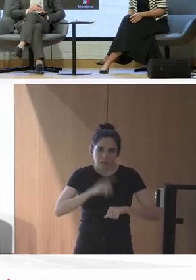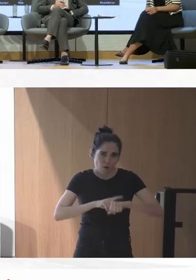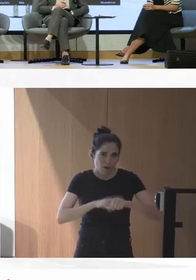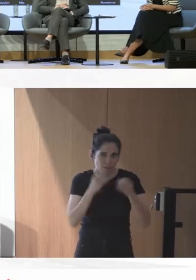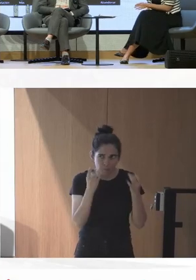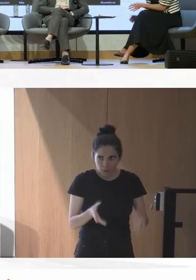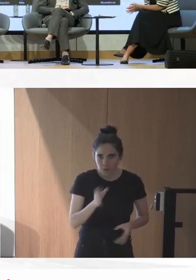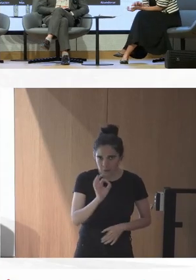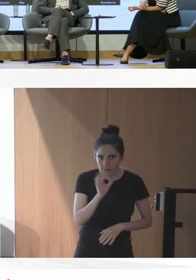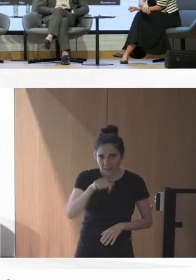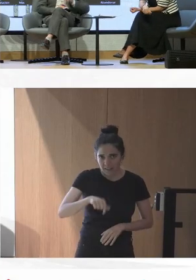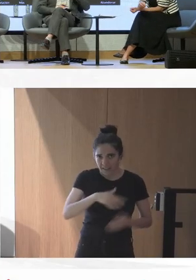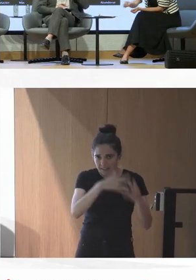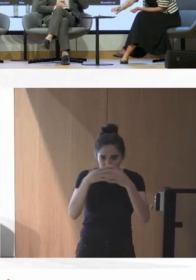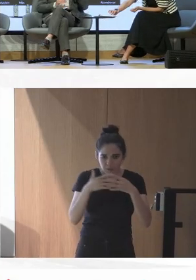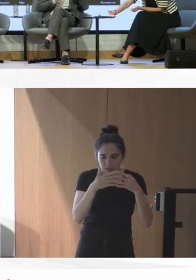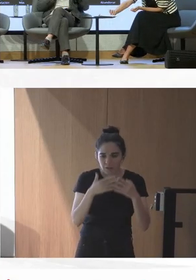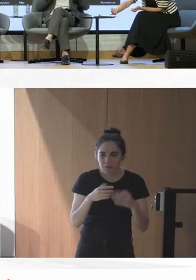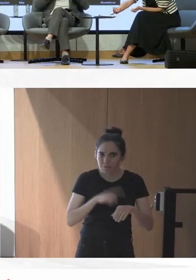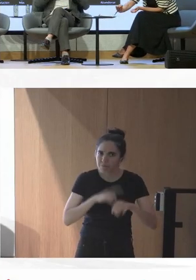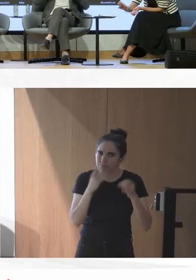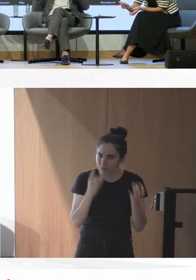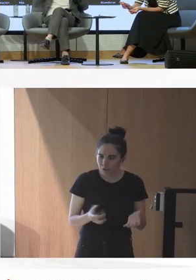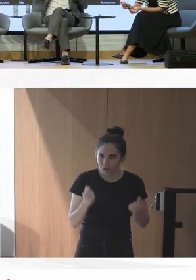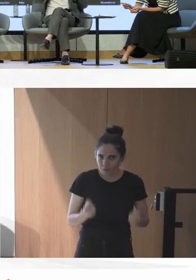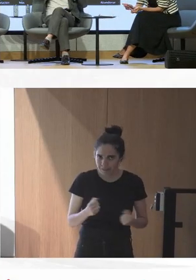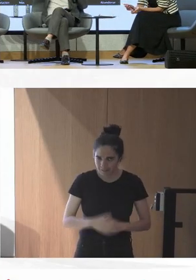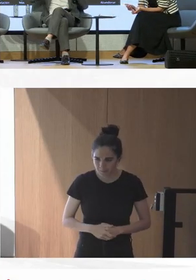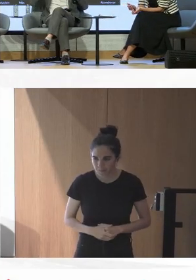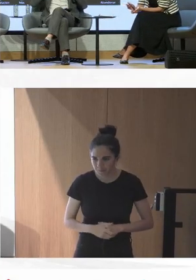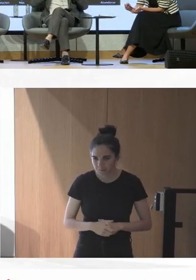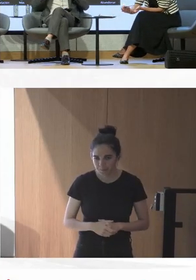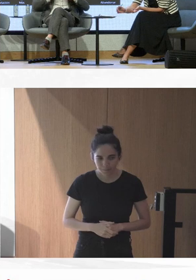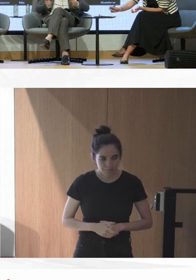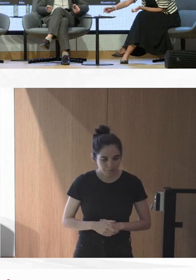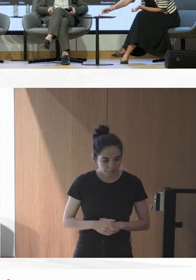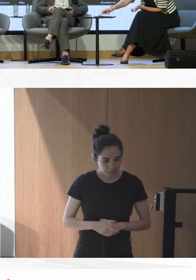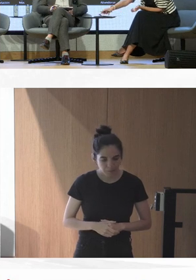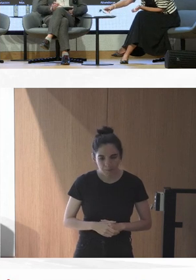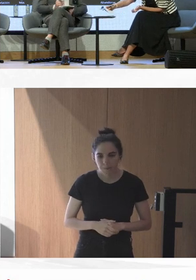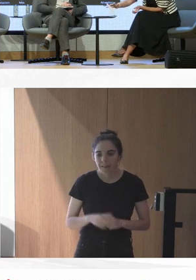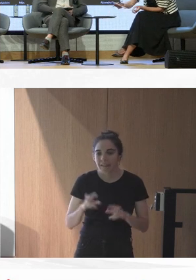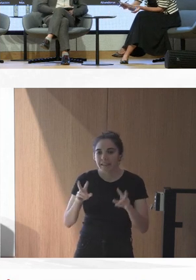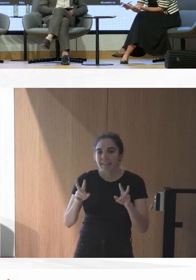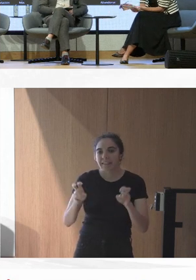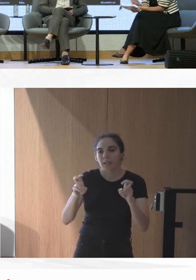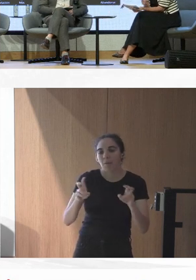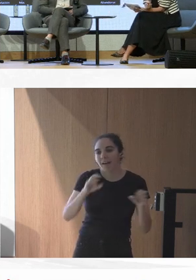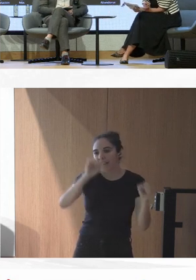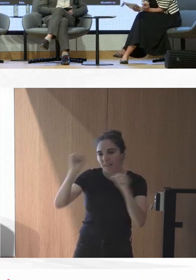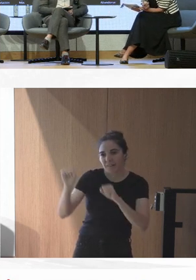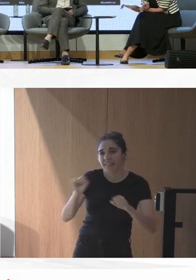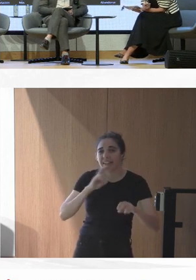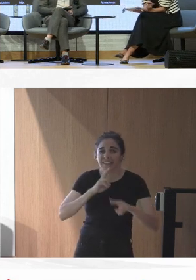que es todavía por la mañana y, de hecho, muy temprano por la mañana. La defensa de insanidad es un